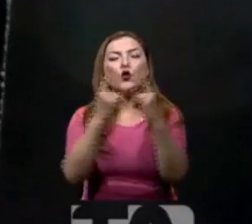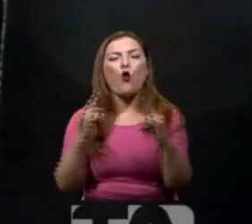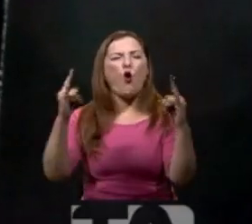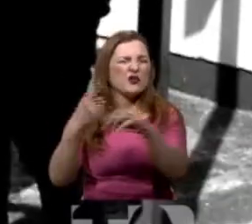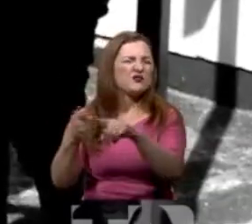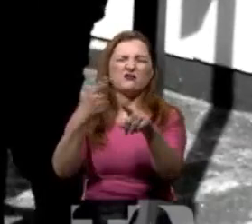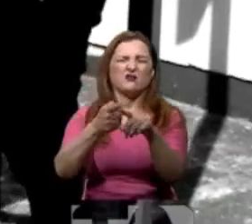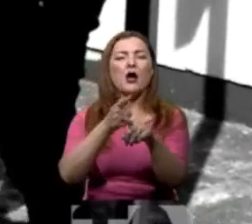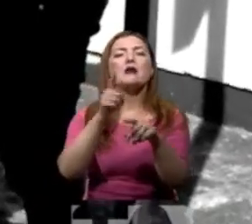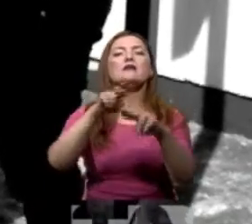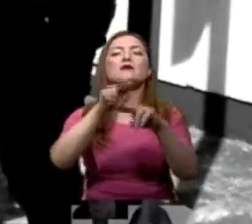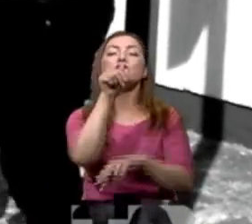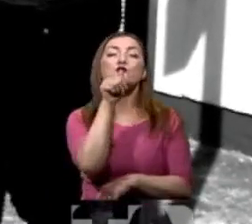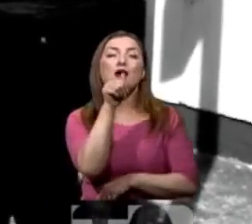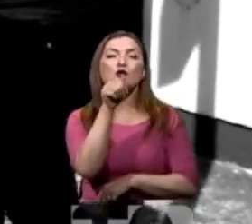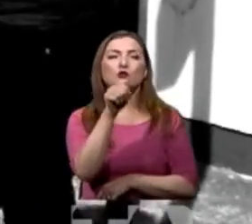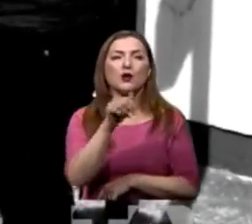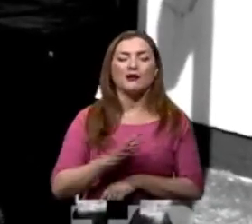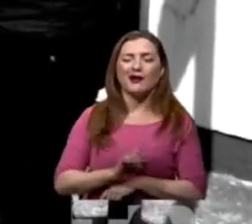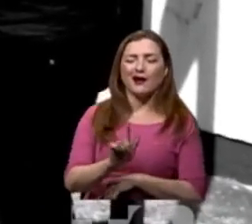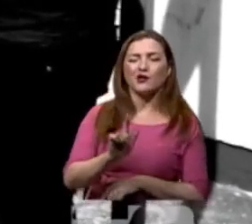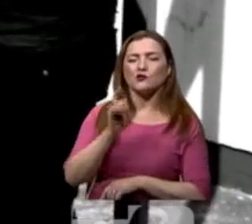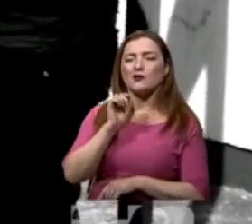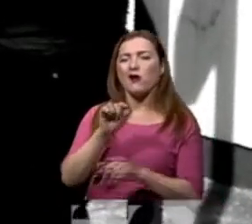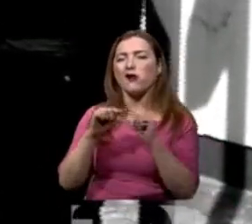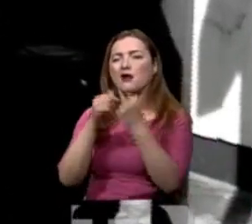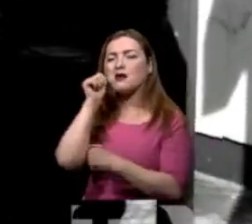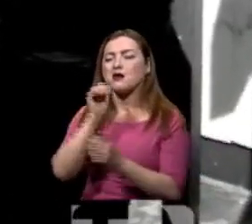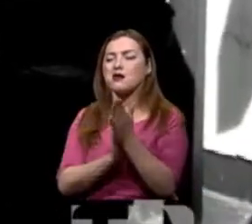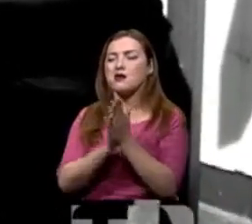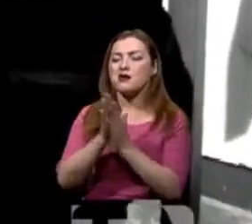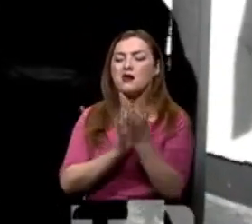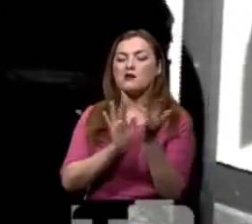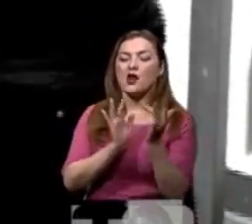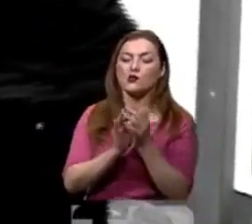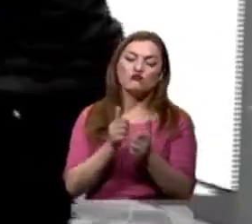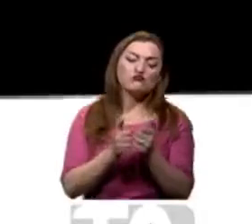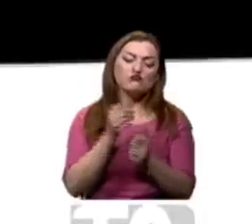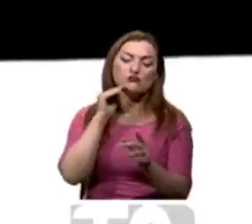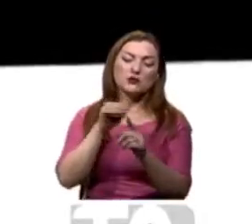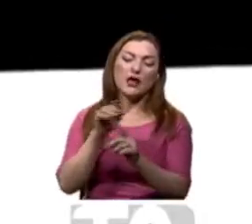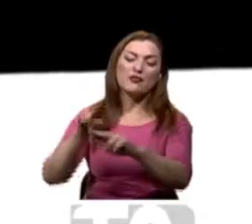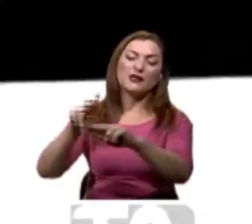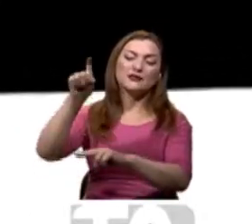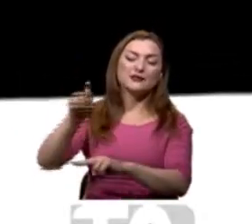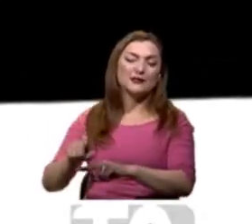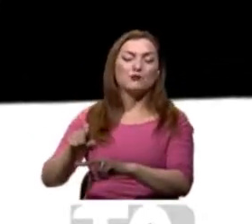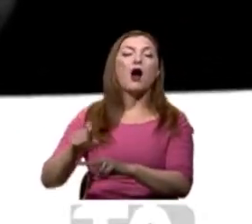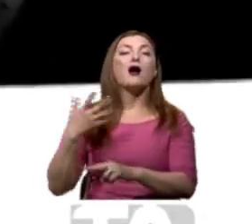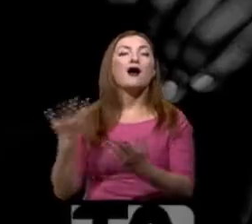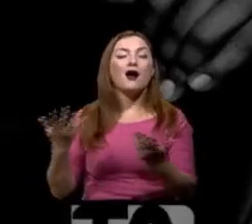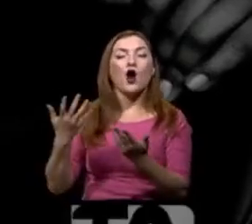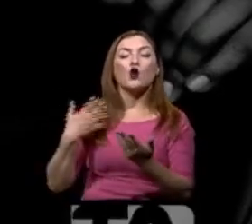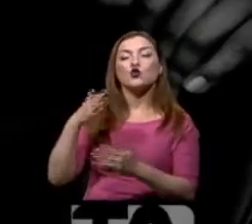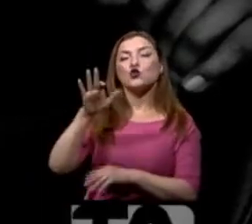aplicativos móviles. Fue ahí que los delincuentes lo contactaron para realizar una carrera desde Turubamba hasta Cayambe, pero en realidad era una